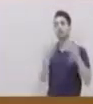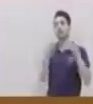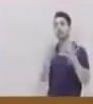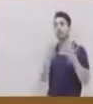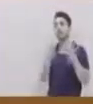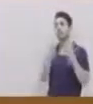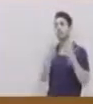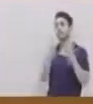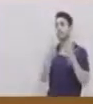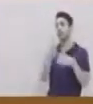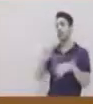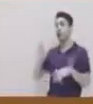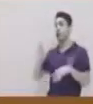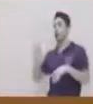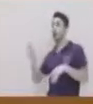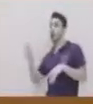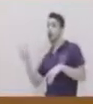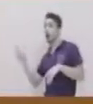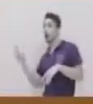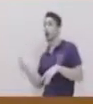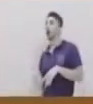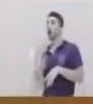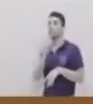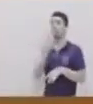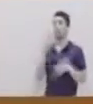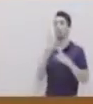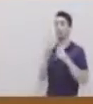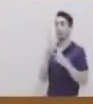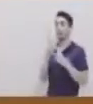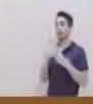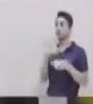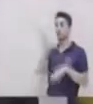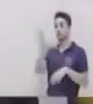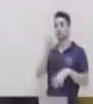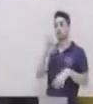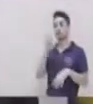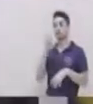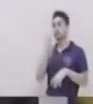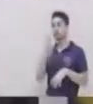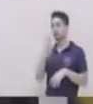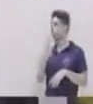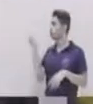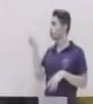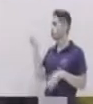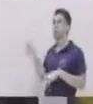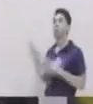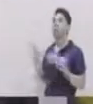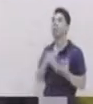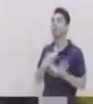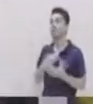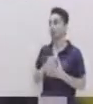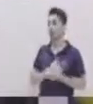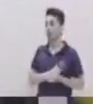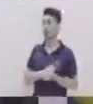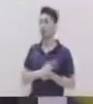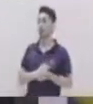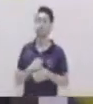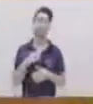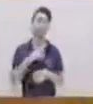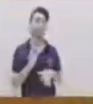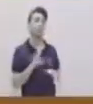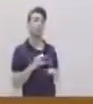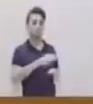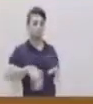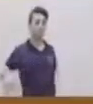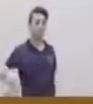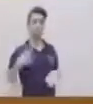6 posibles combinaciones con estas tres letras, tomando únicamente 2. ¿Cuál se te ocurre a ti, Claudita? Se me ocurre que